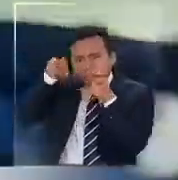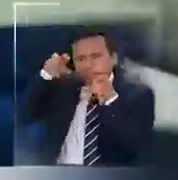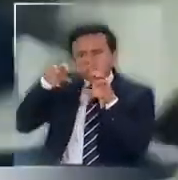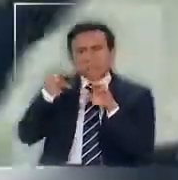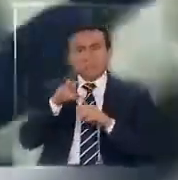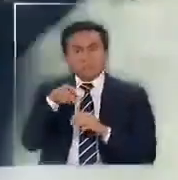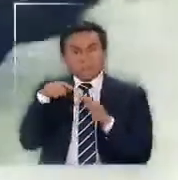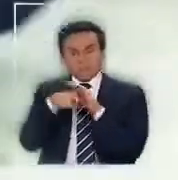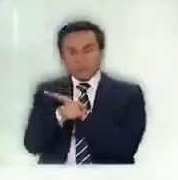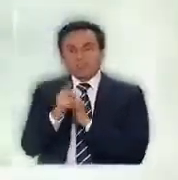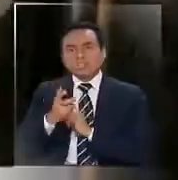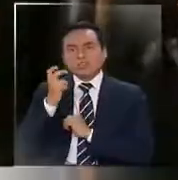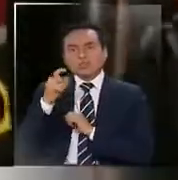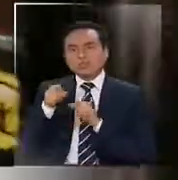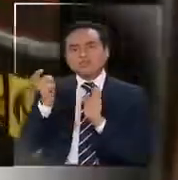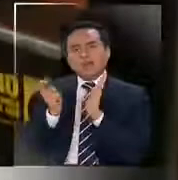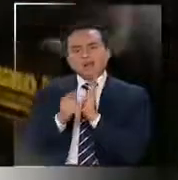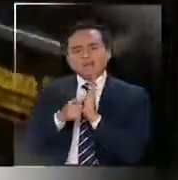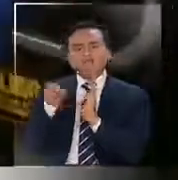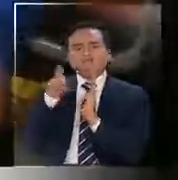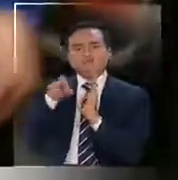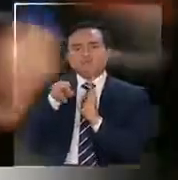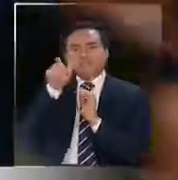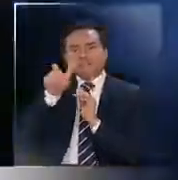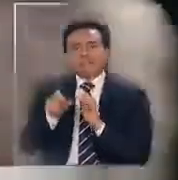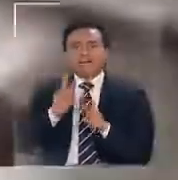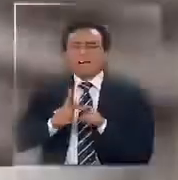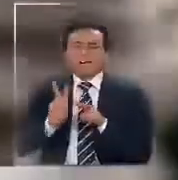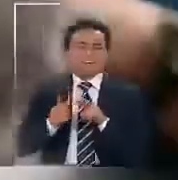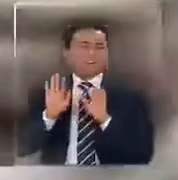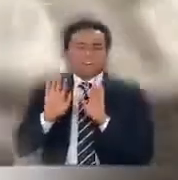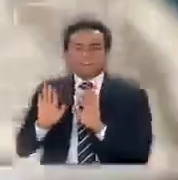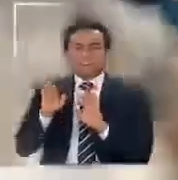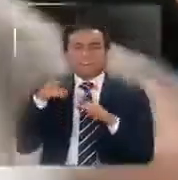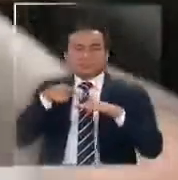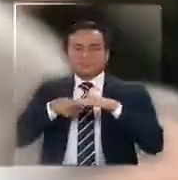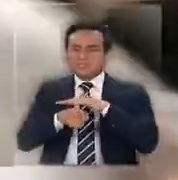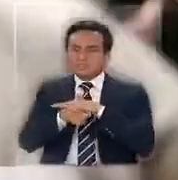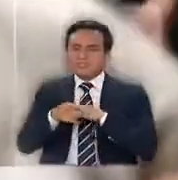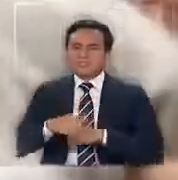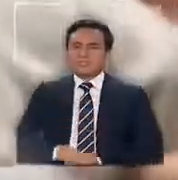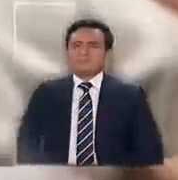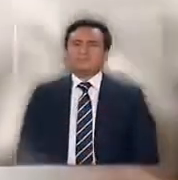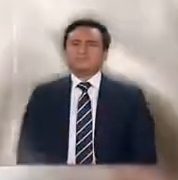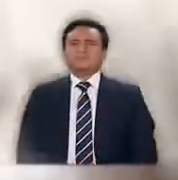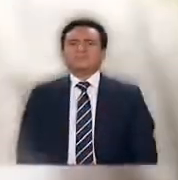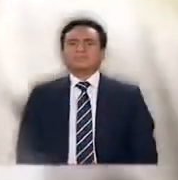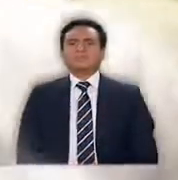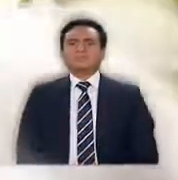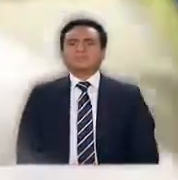metro, un delincuente recurrente que seguía haciendo de las suyas en el tren subterráneo.